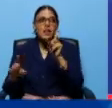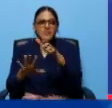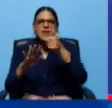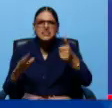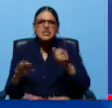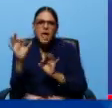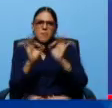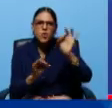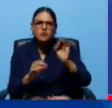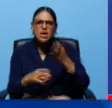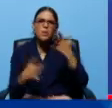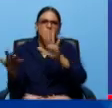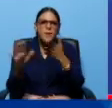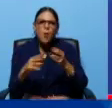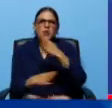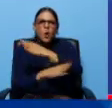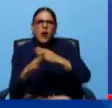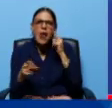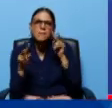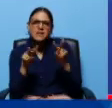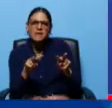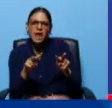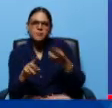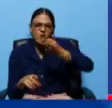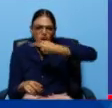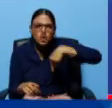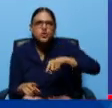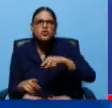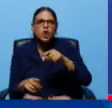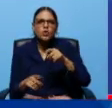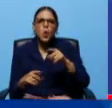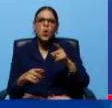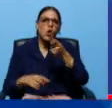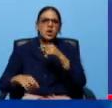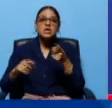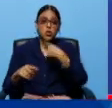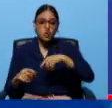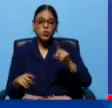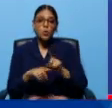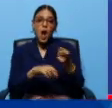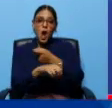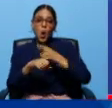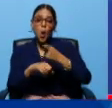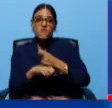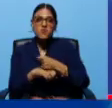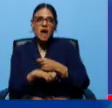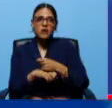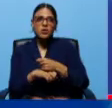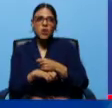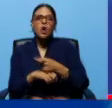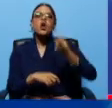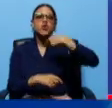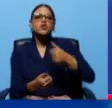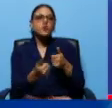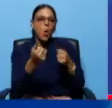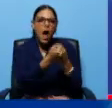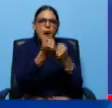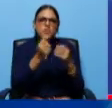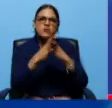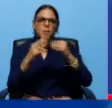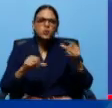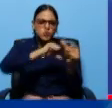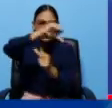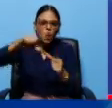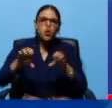16%, como la mitad, nosotros, ping, ping, ping, como Estado, los subvencionamos, los apoyamos.